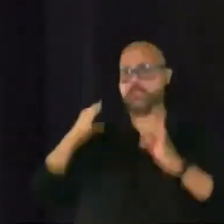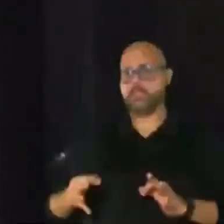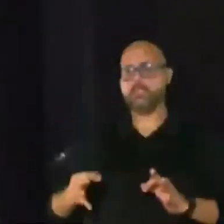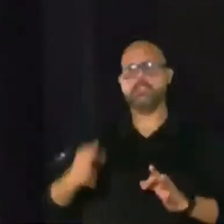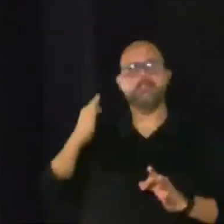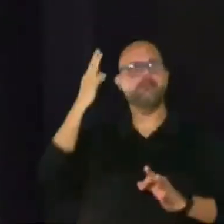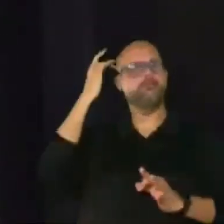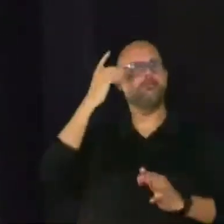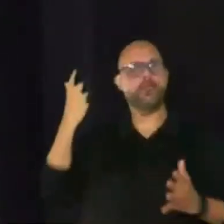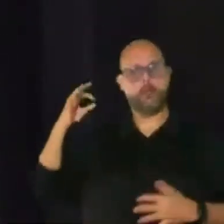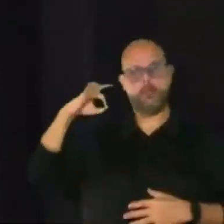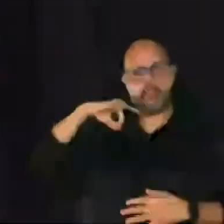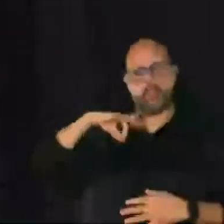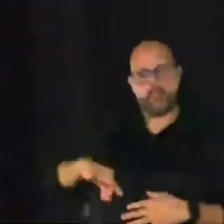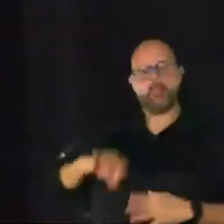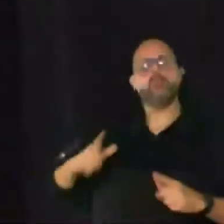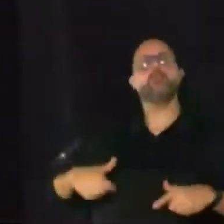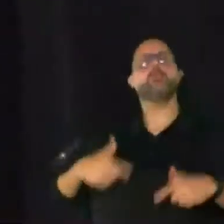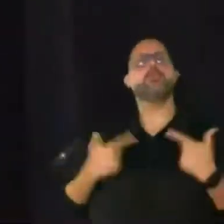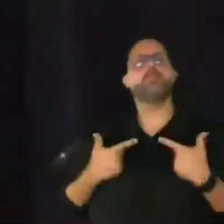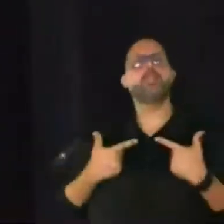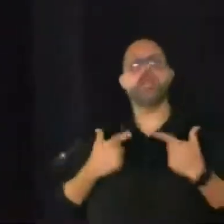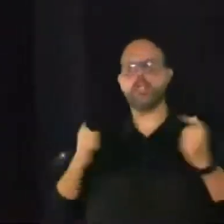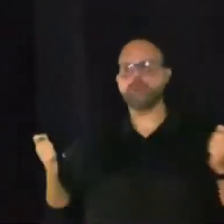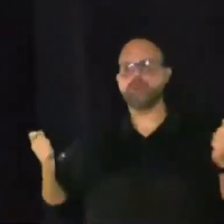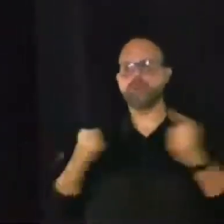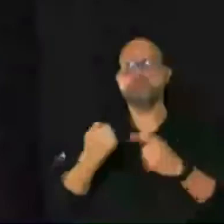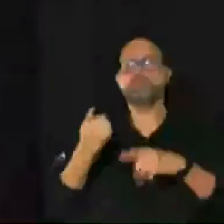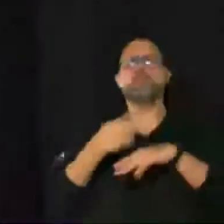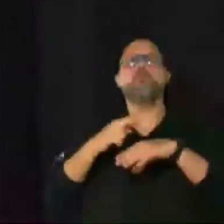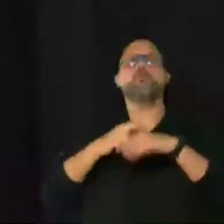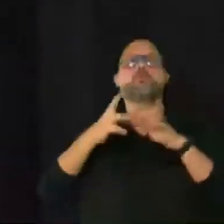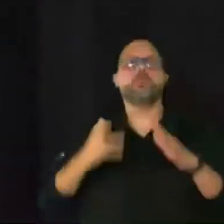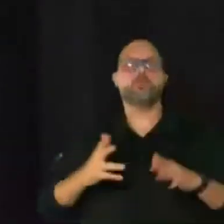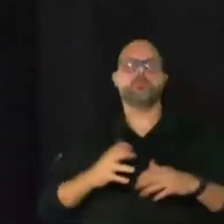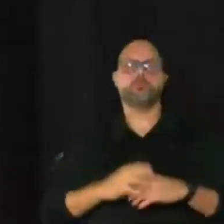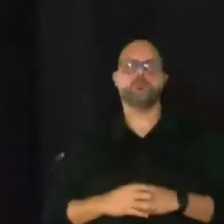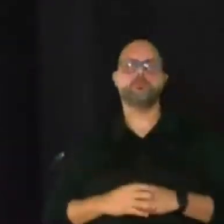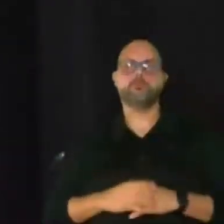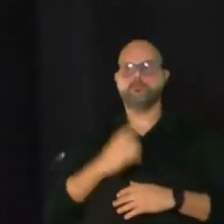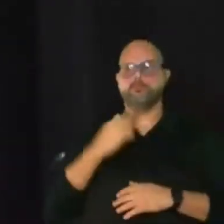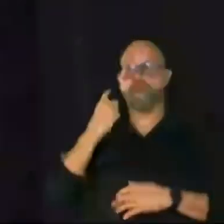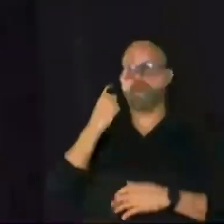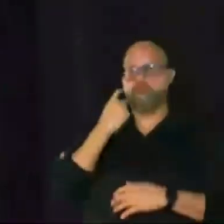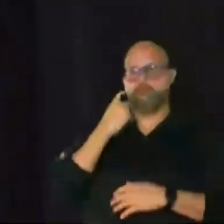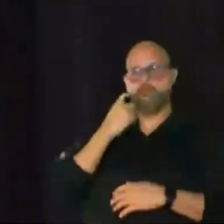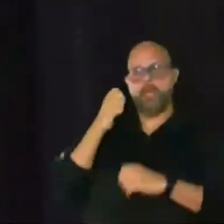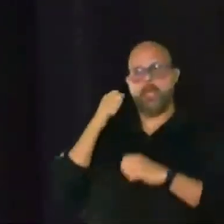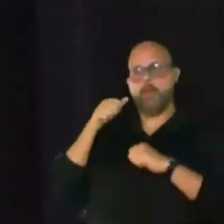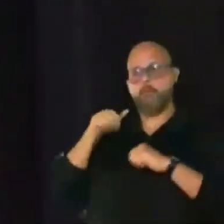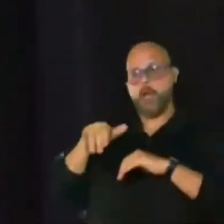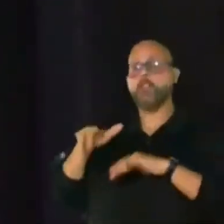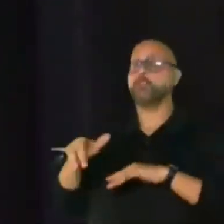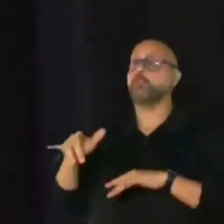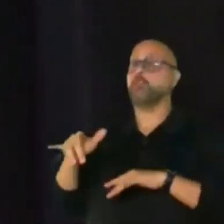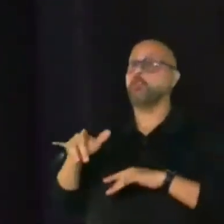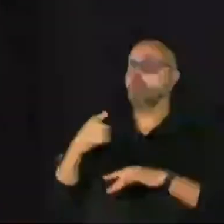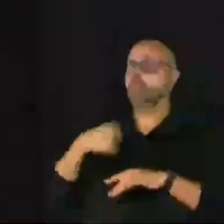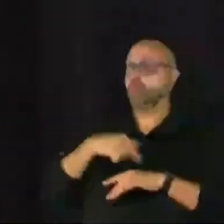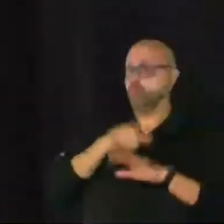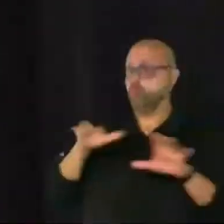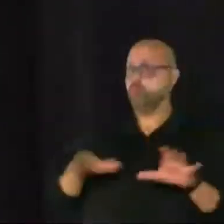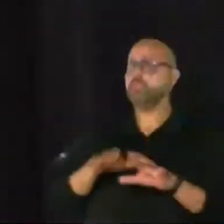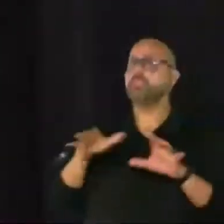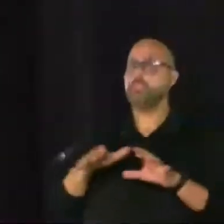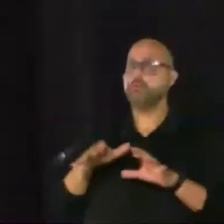vida y de la salud de todo nuestro pueblo. Lo hicimos en marzo, en un momento crítico donde este virus